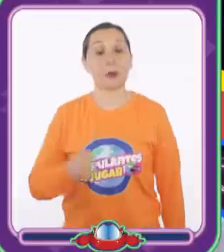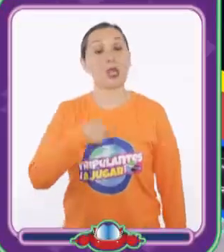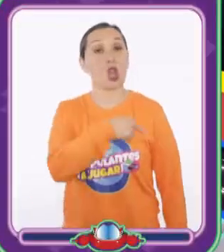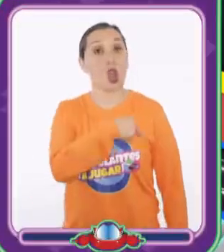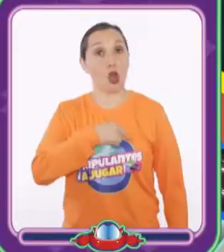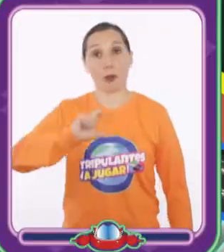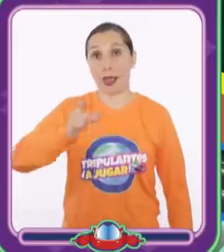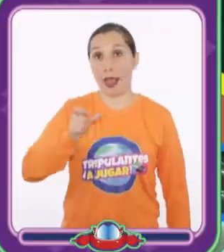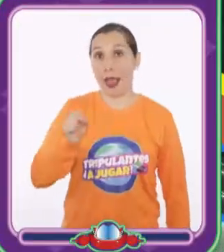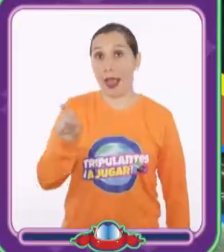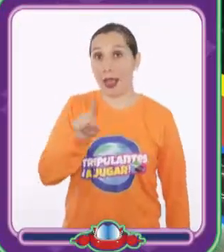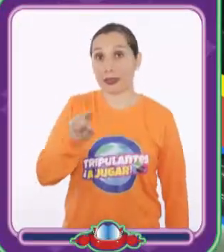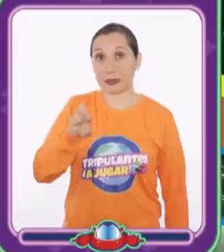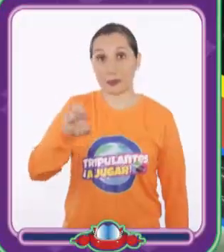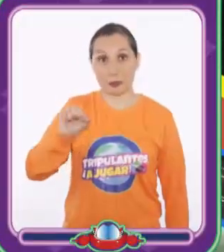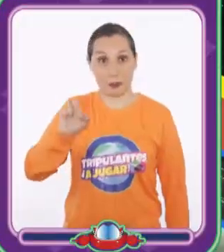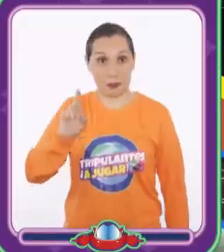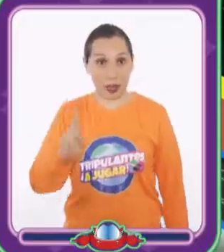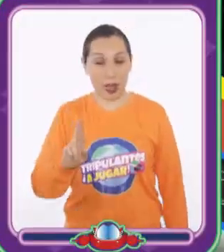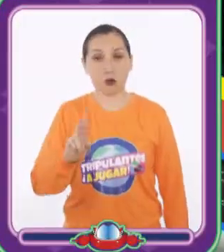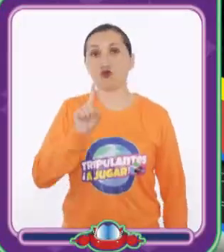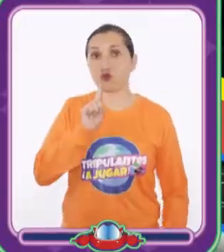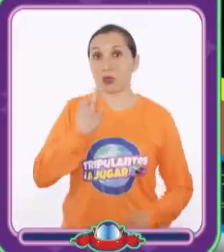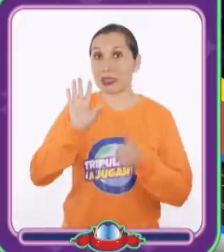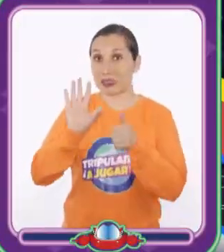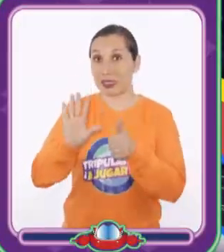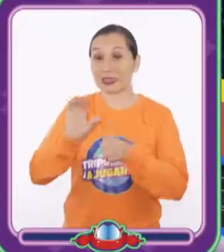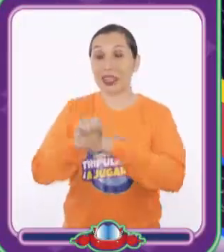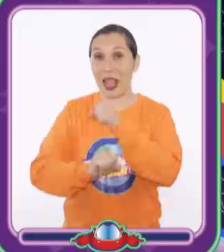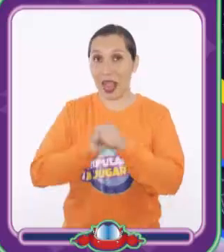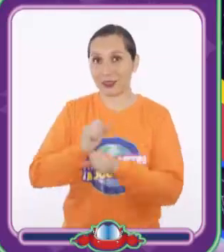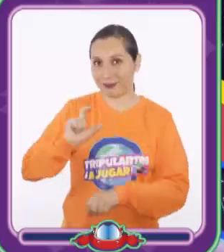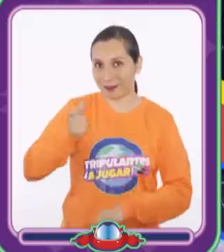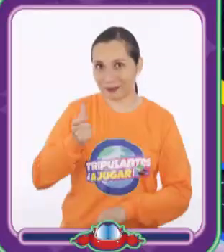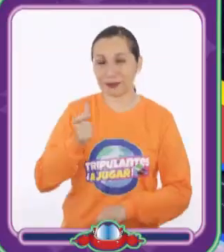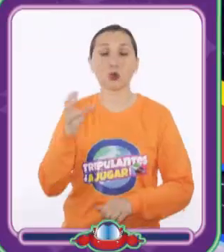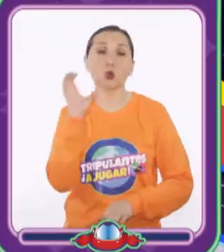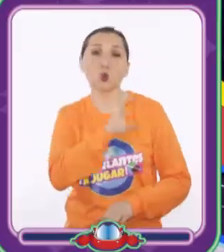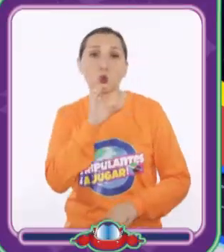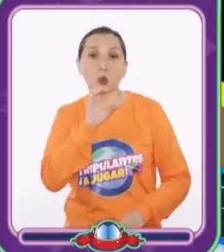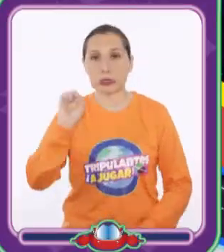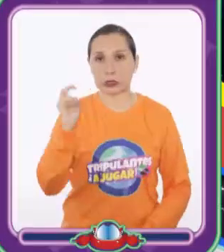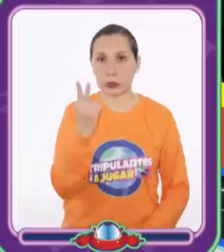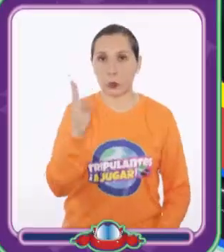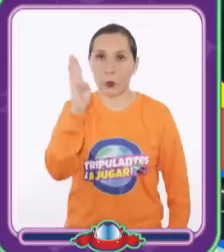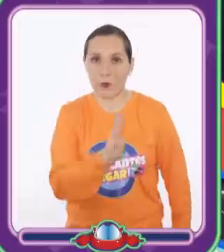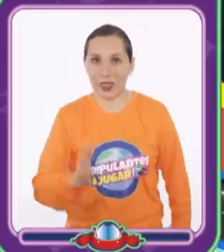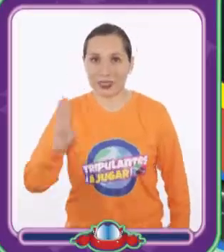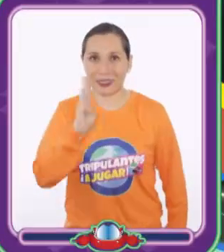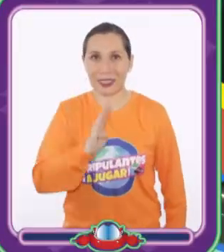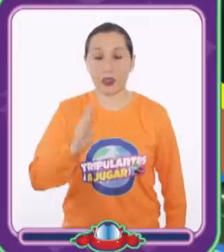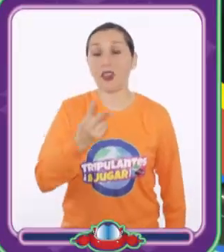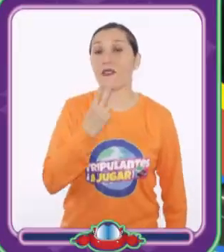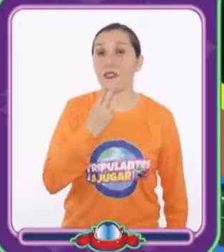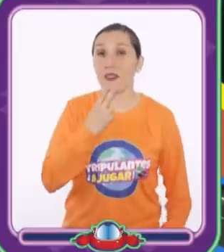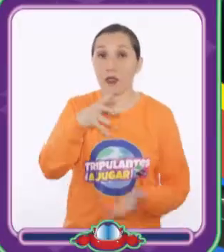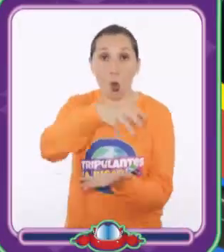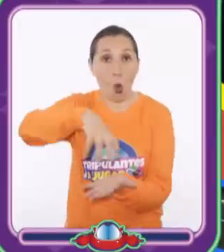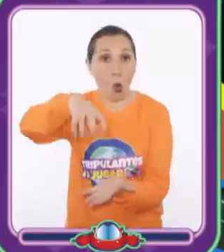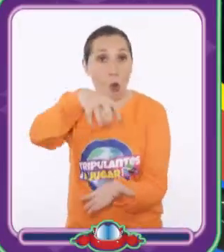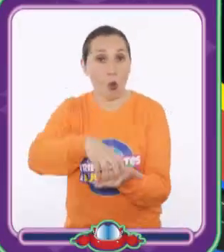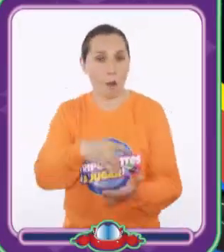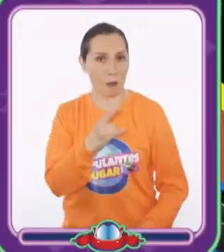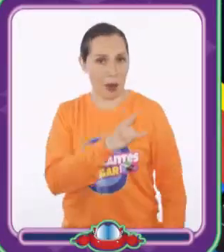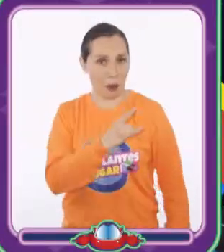Mi nombre es Gaspar. Tiene 6 años. Su curso es segundo básico. Le gusta